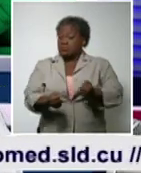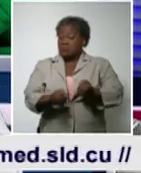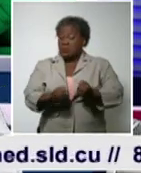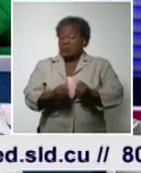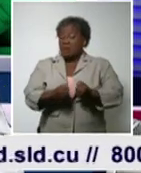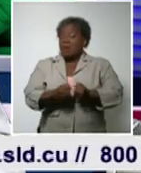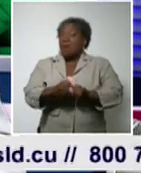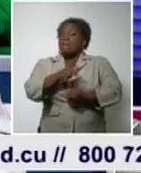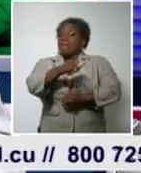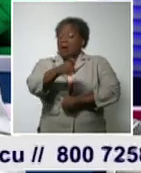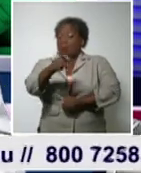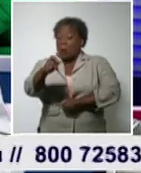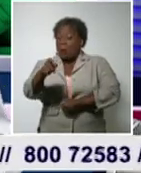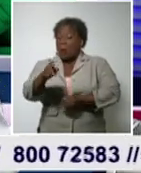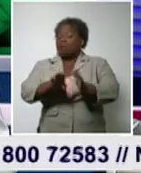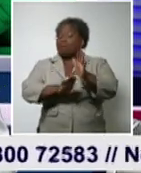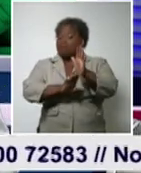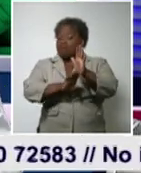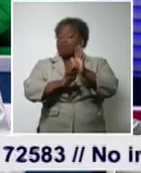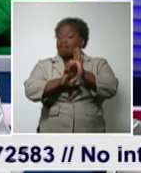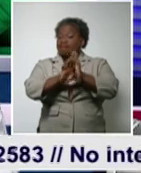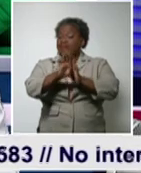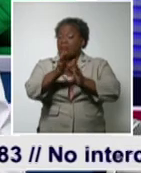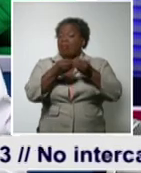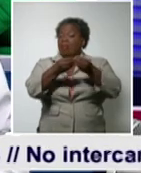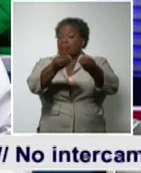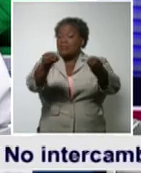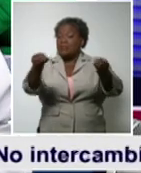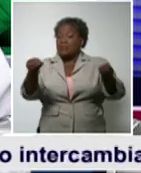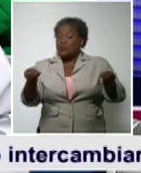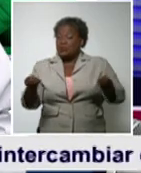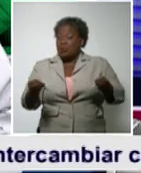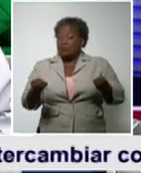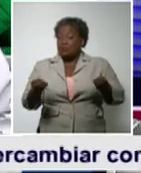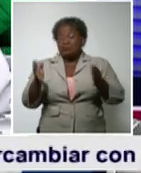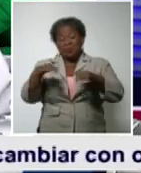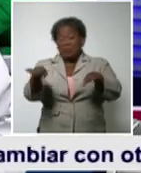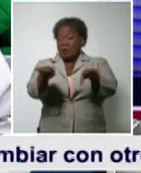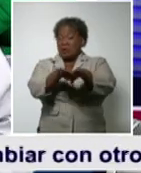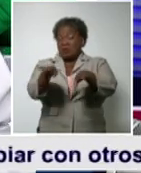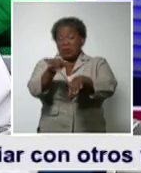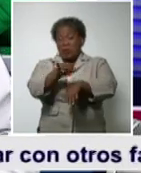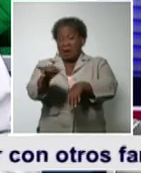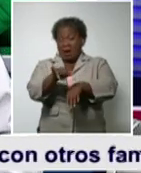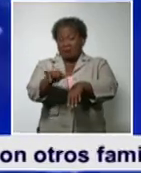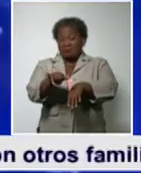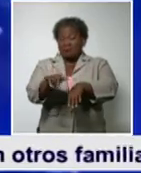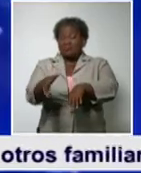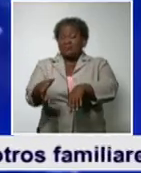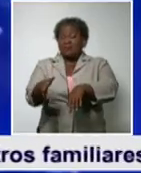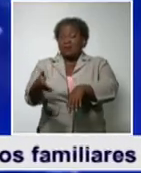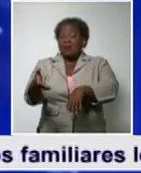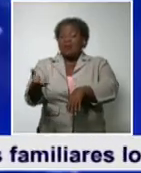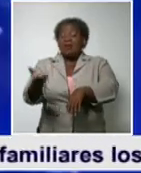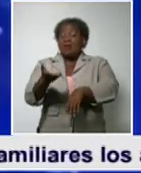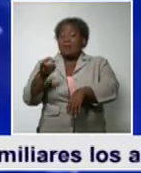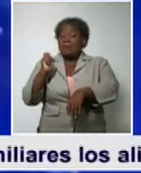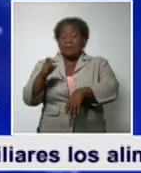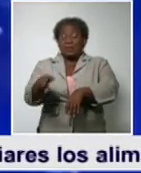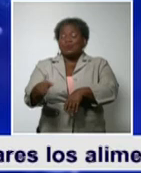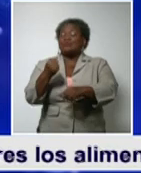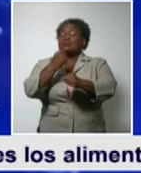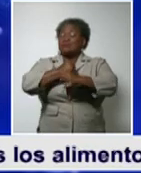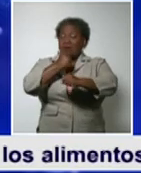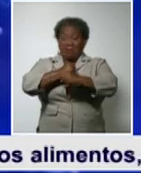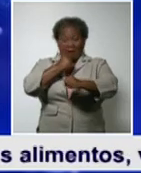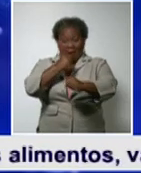también con esa distribución desigual. Y de una manera bastante rápida también se ha venido trabajando con complementos se viene